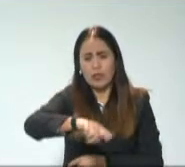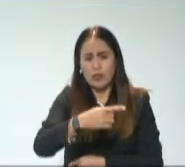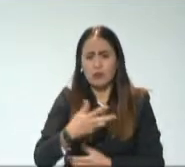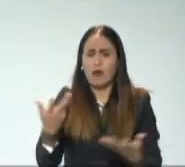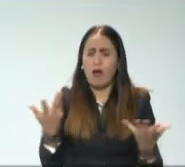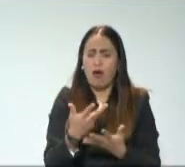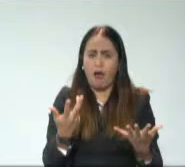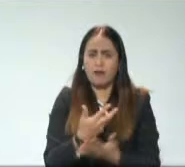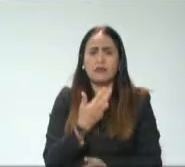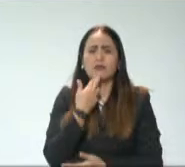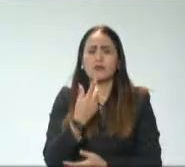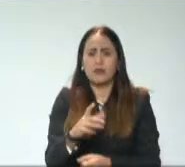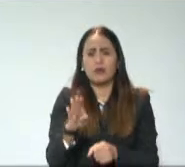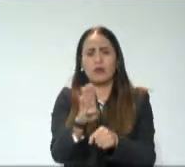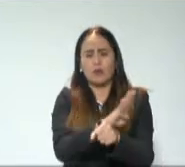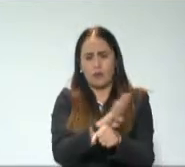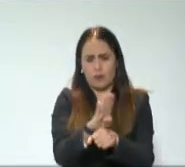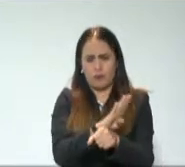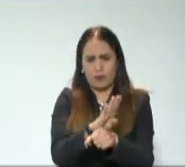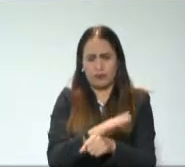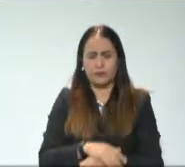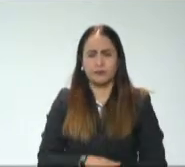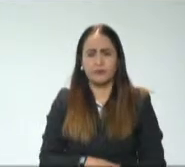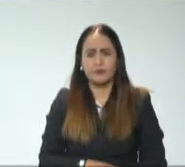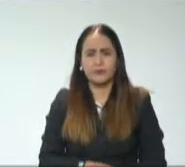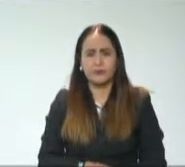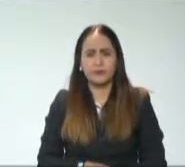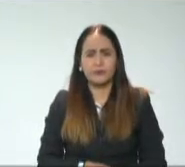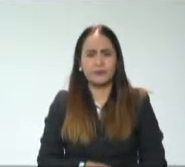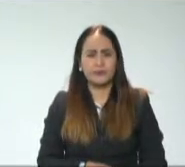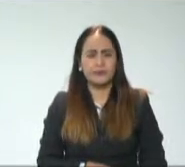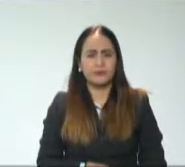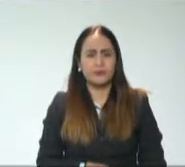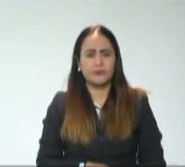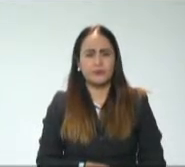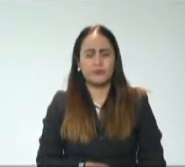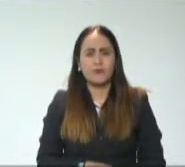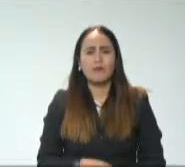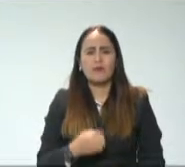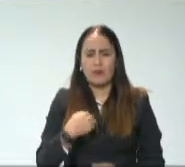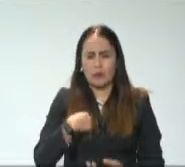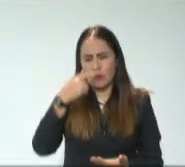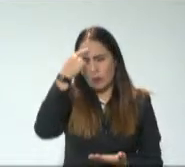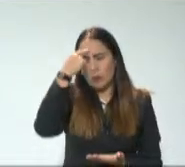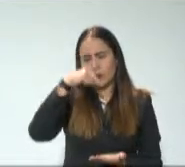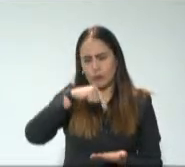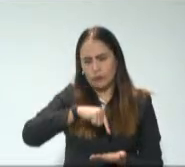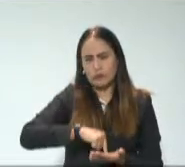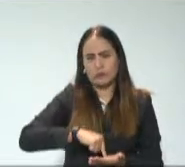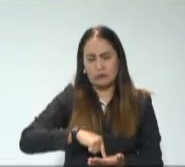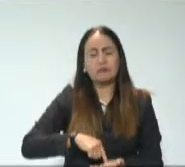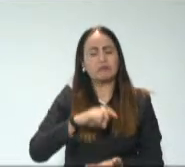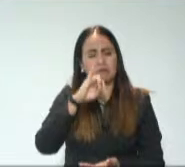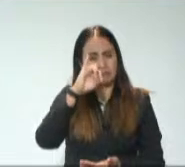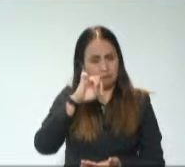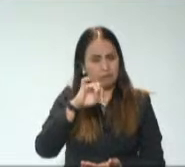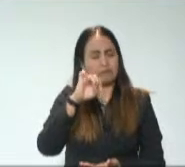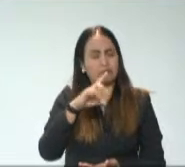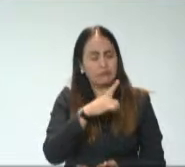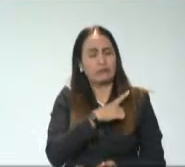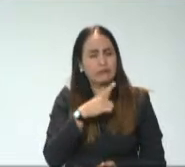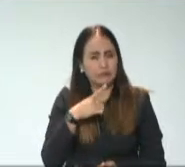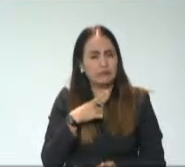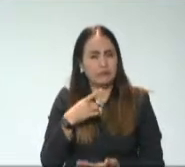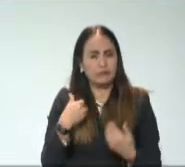en nuestra sociedad entonces eh creo que Eh sí tenemos que entender